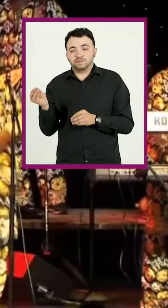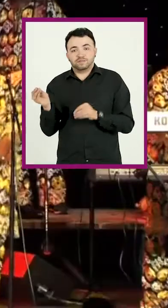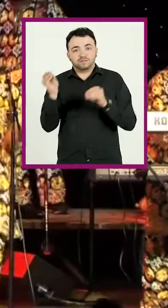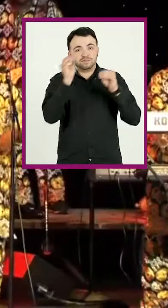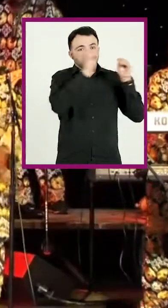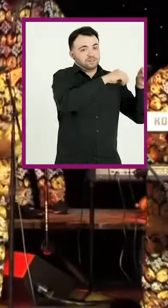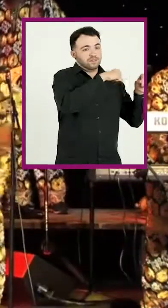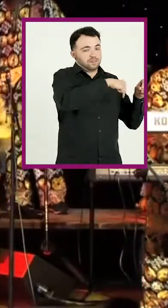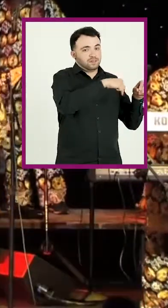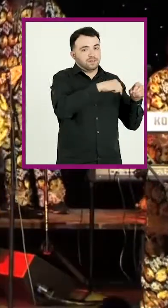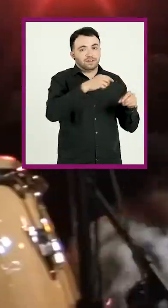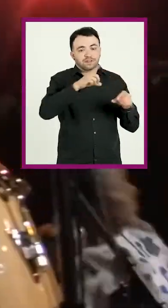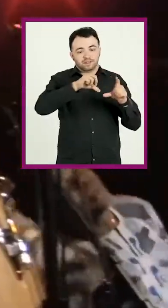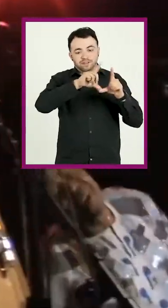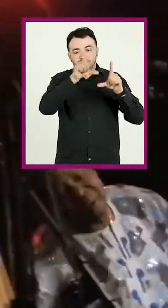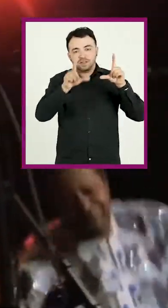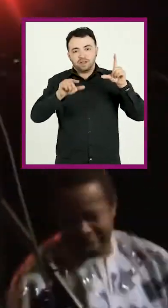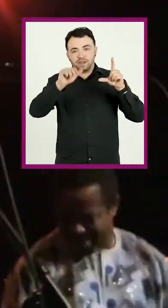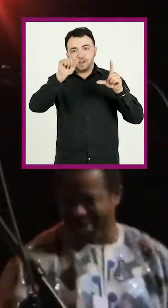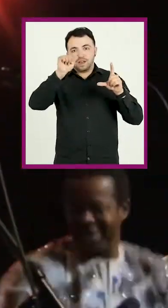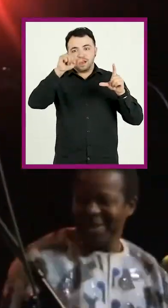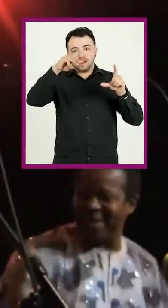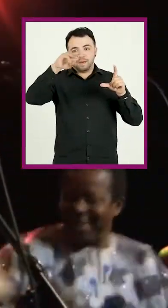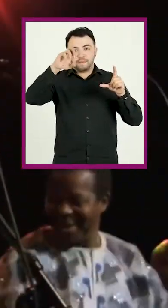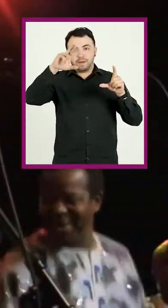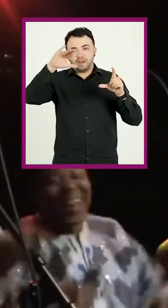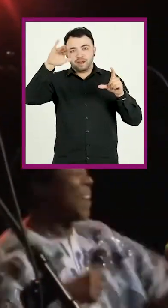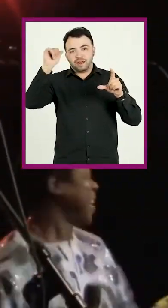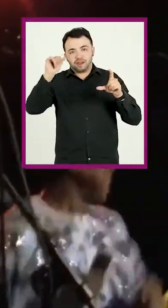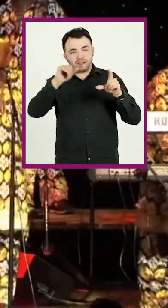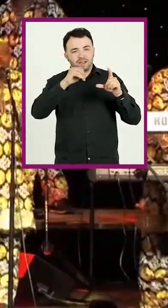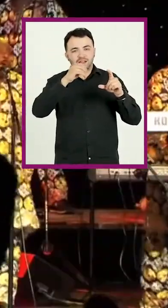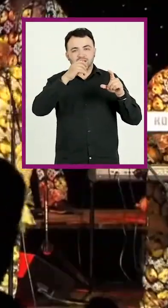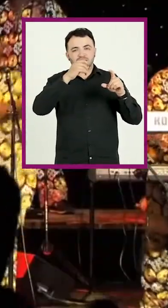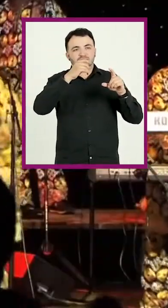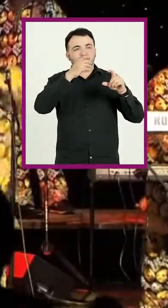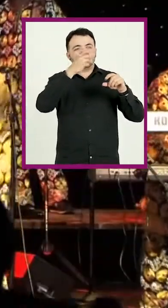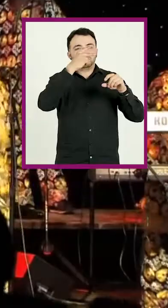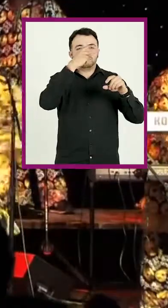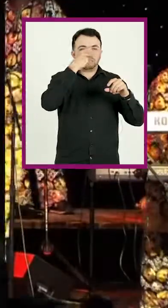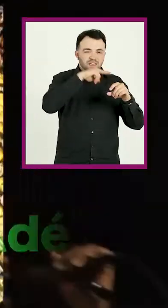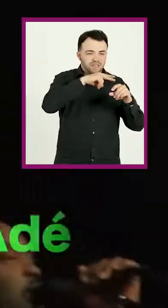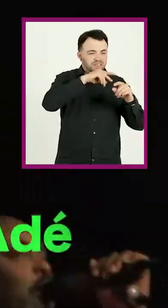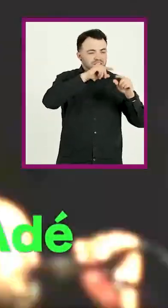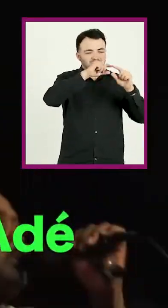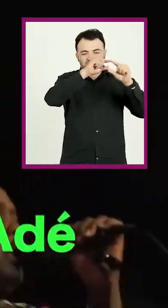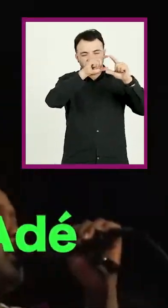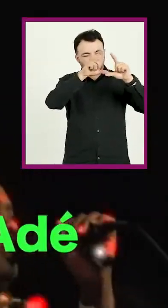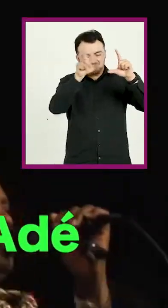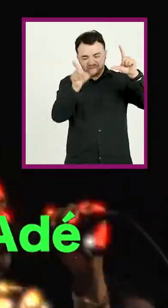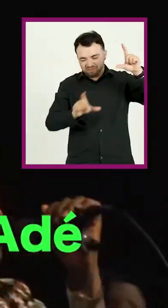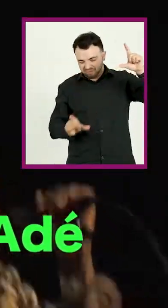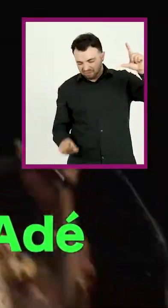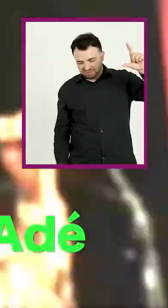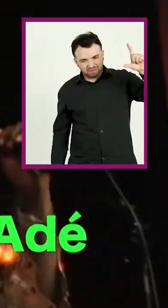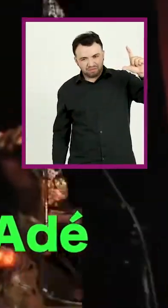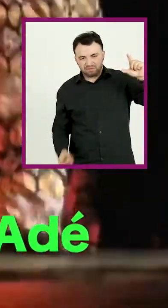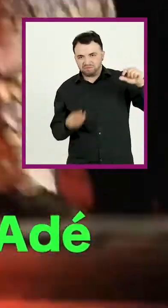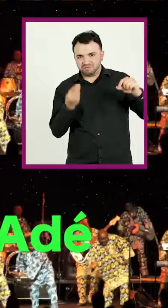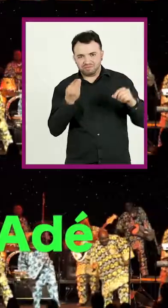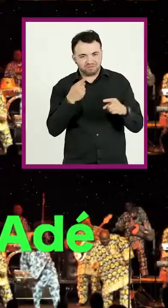Latinoamérica, y de regreso también las músicas latinoamericanas por allá. Pero por mencionar algunos, está King Sunny Ade, que